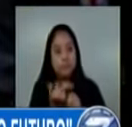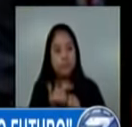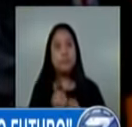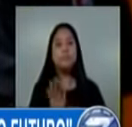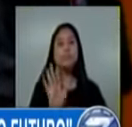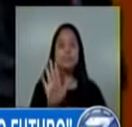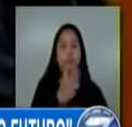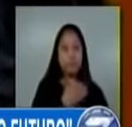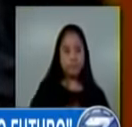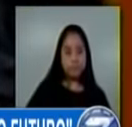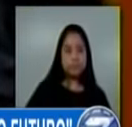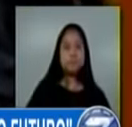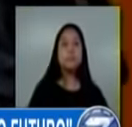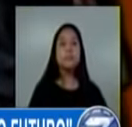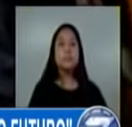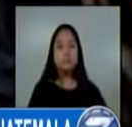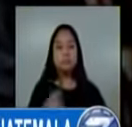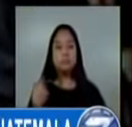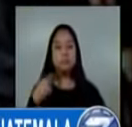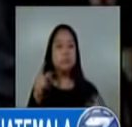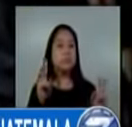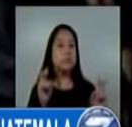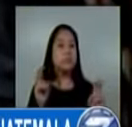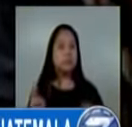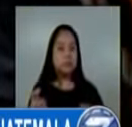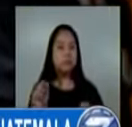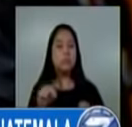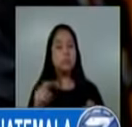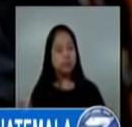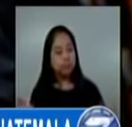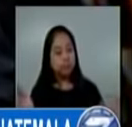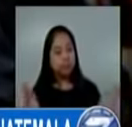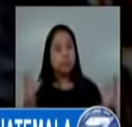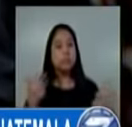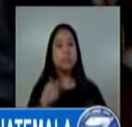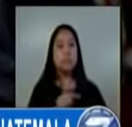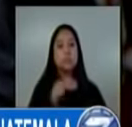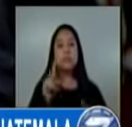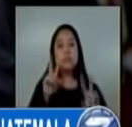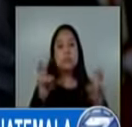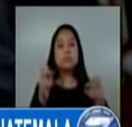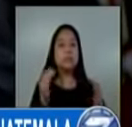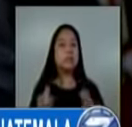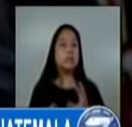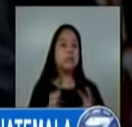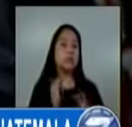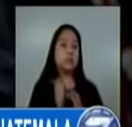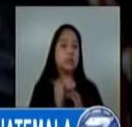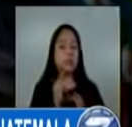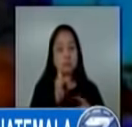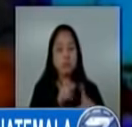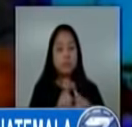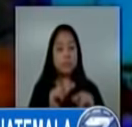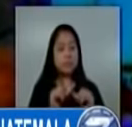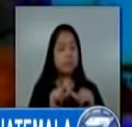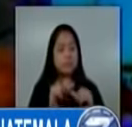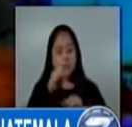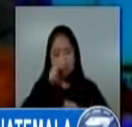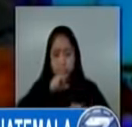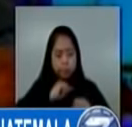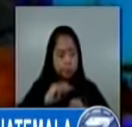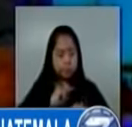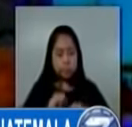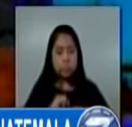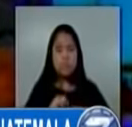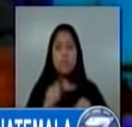su gobierno a los temas que hemos impulsado a nivel internacional y seguiremos trabajando